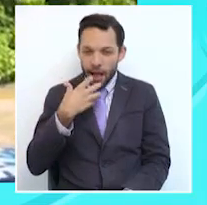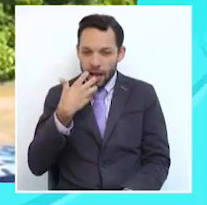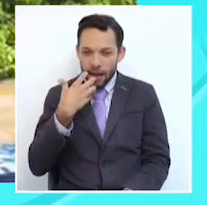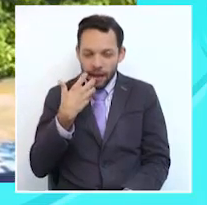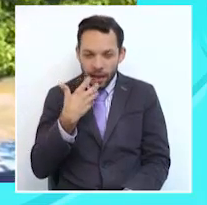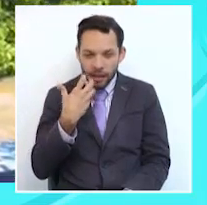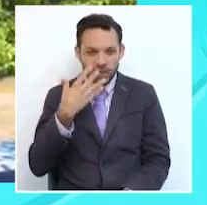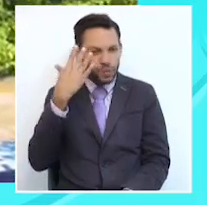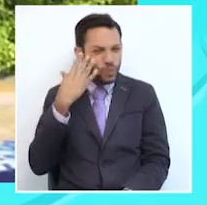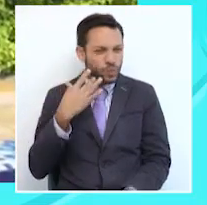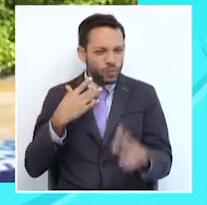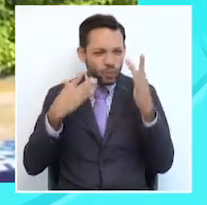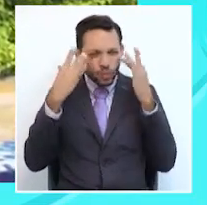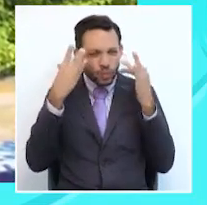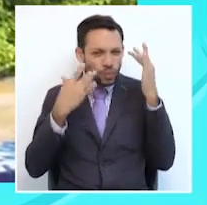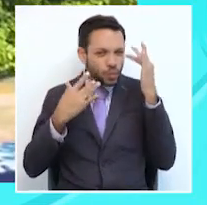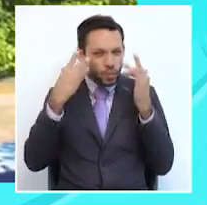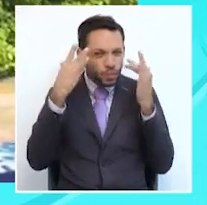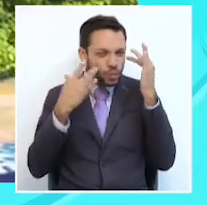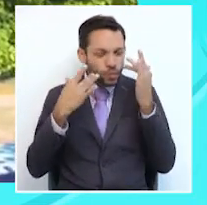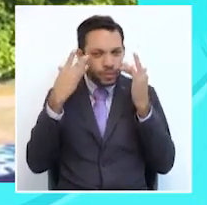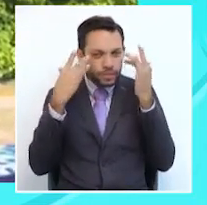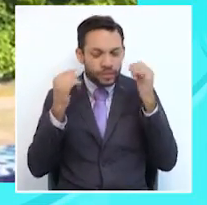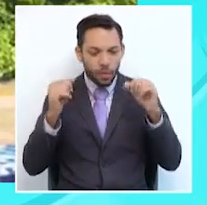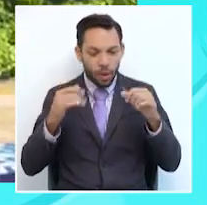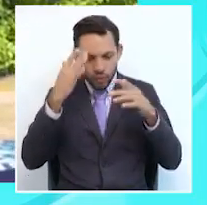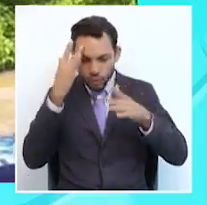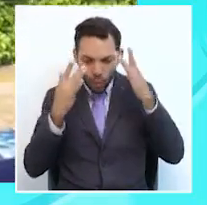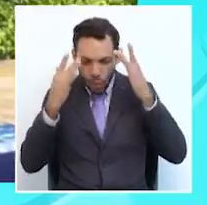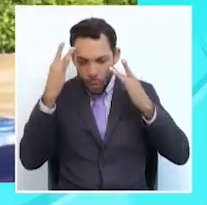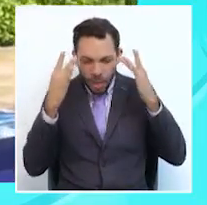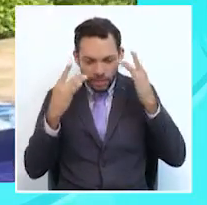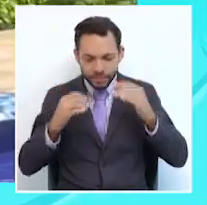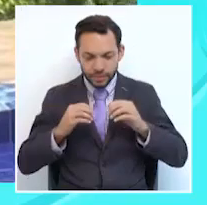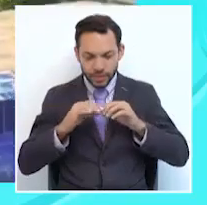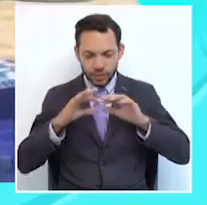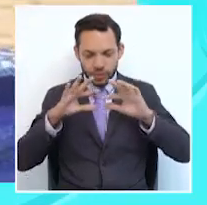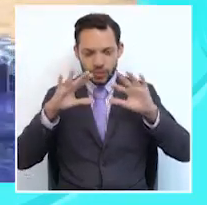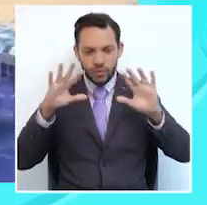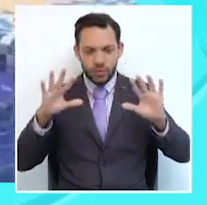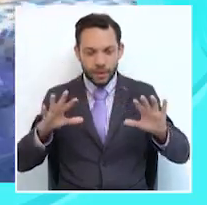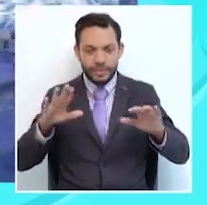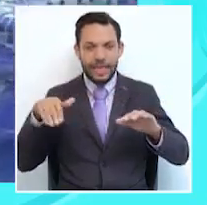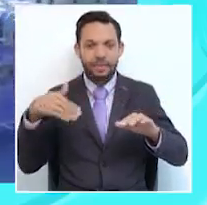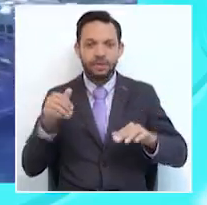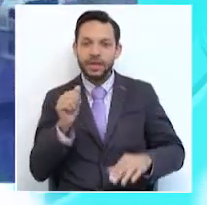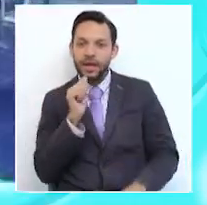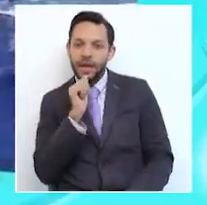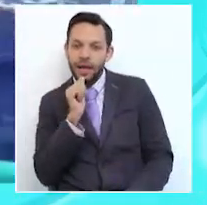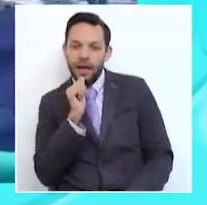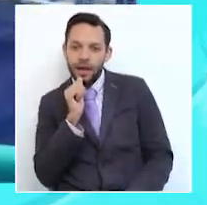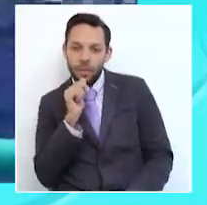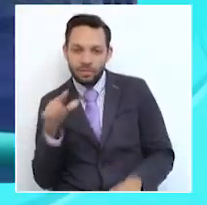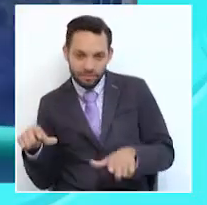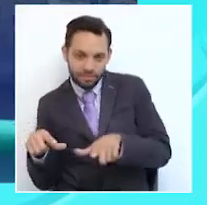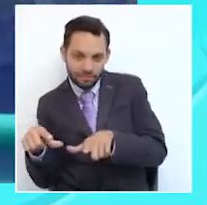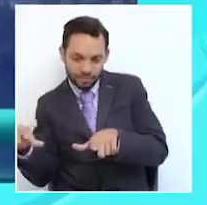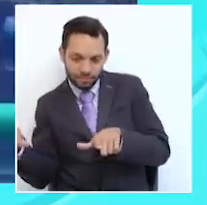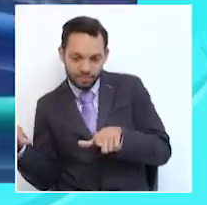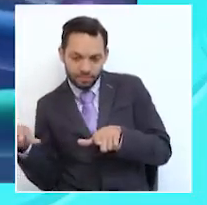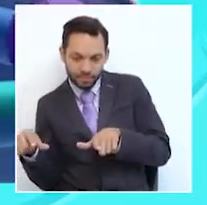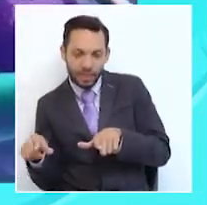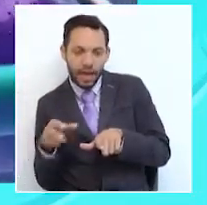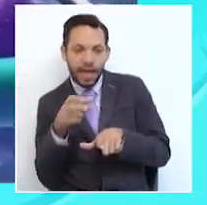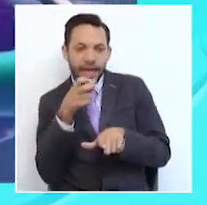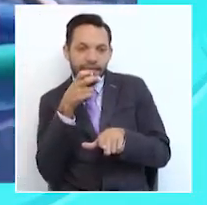través de la piel y abrir los poros ellos pasan a las piscinas que una es una tina con miel